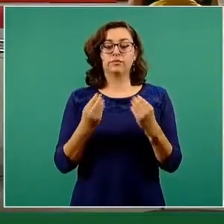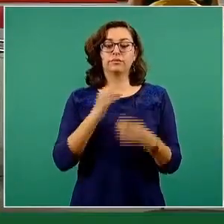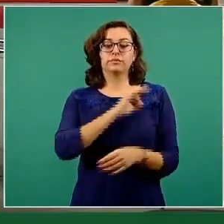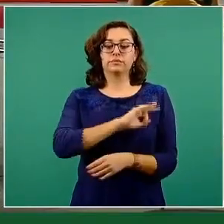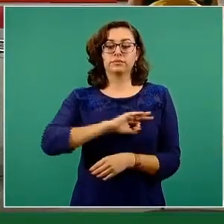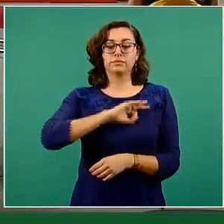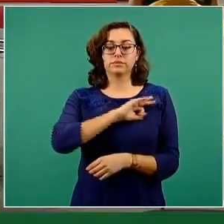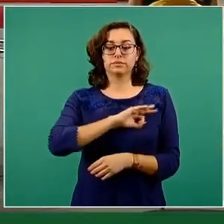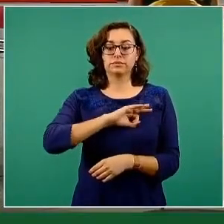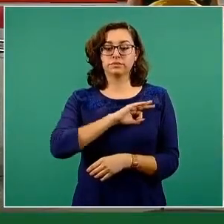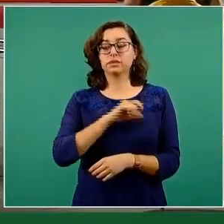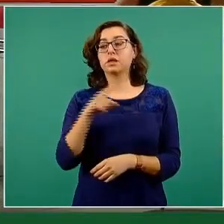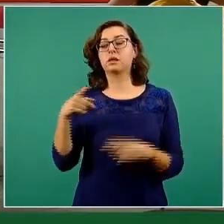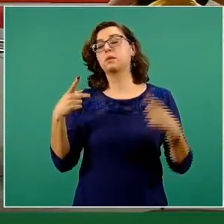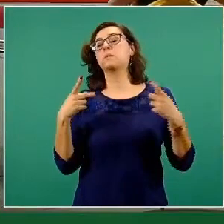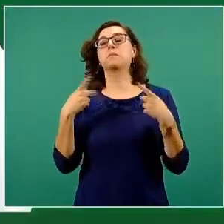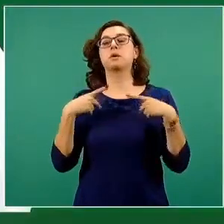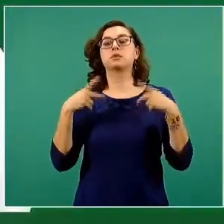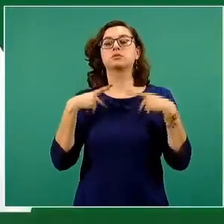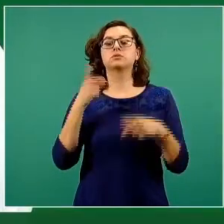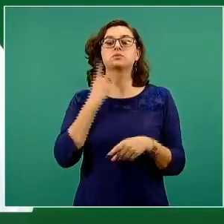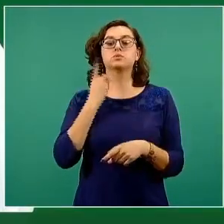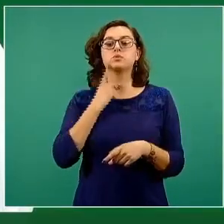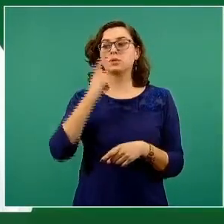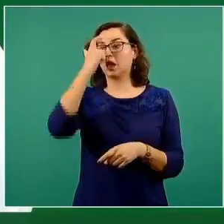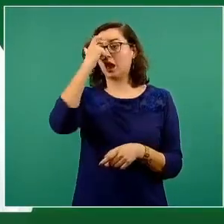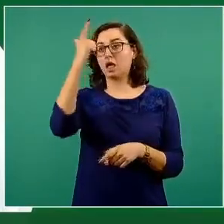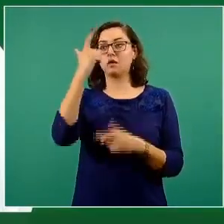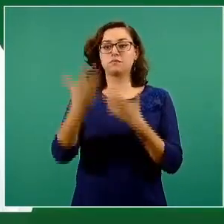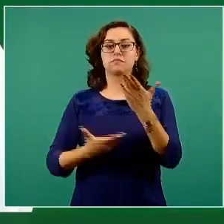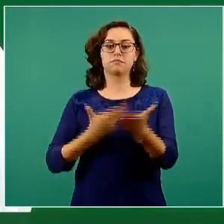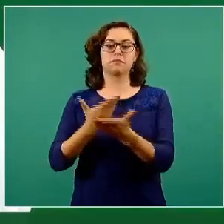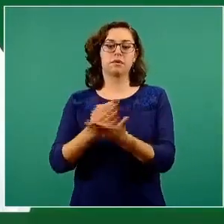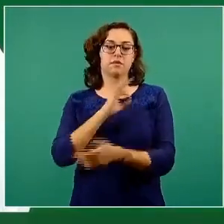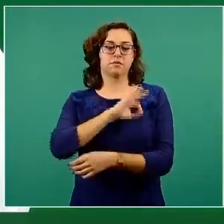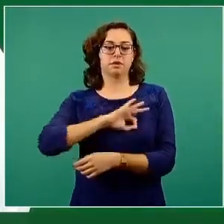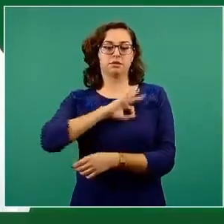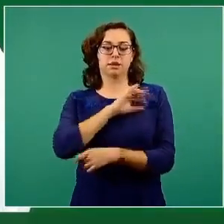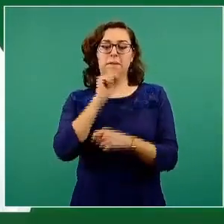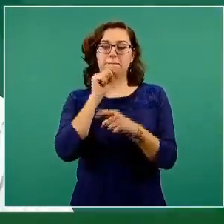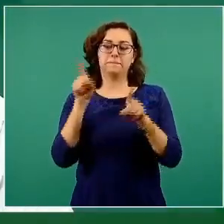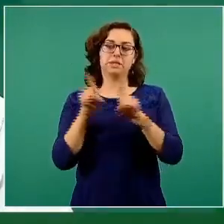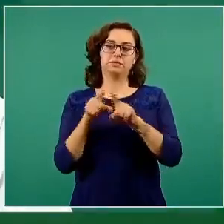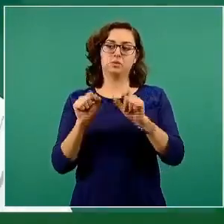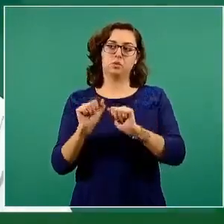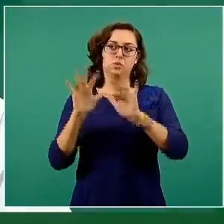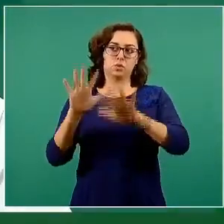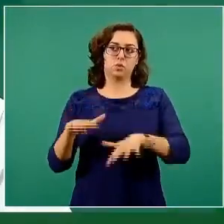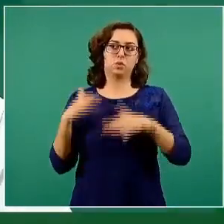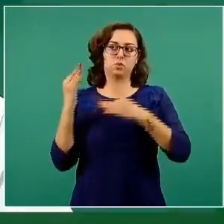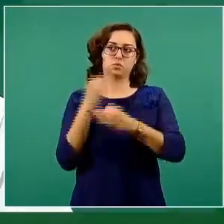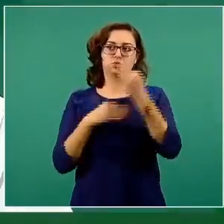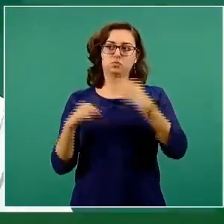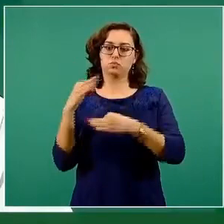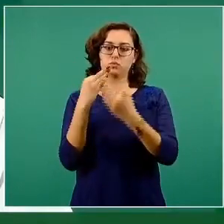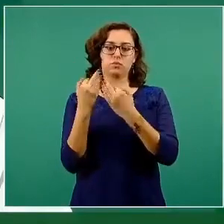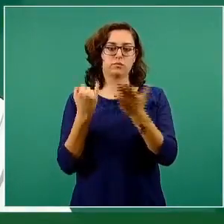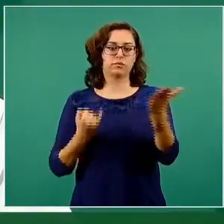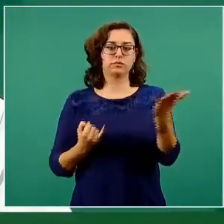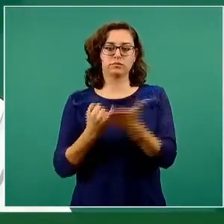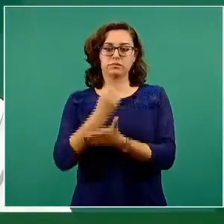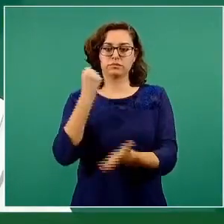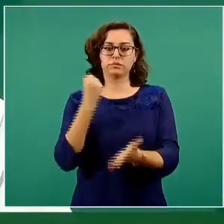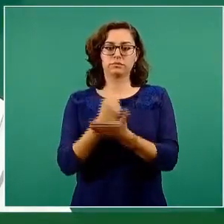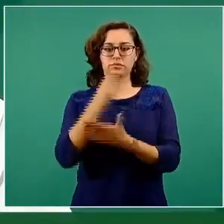a quienes fueron los diputados proponentes y desde luego a todo el Congreso por haber tomado esta resolución